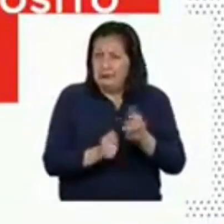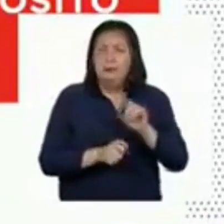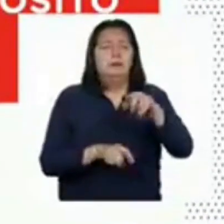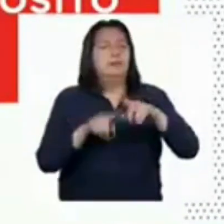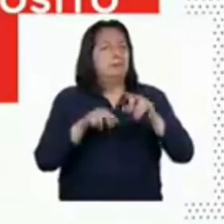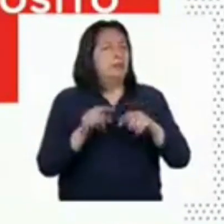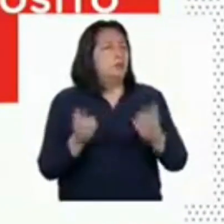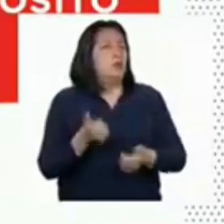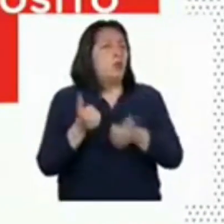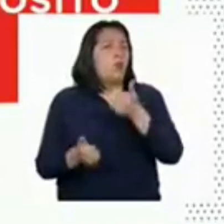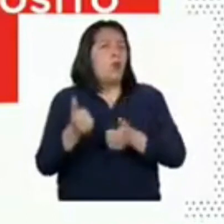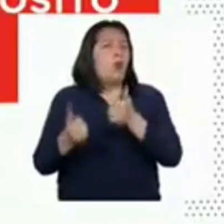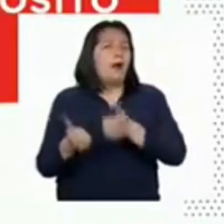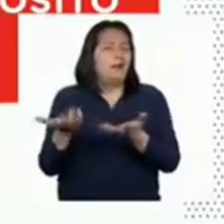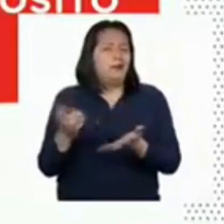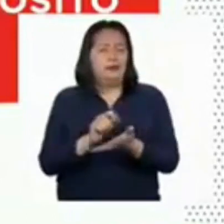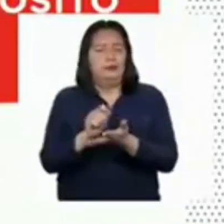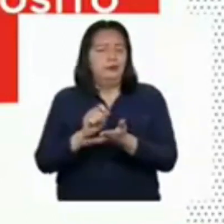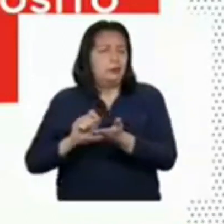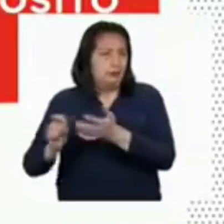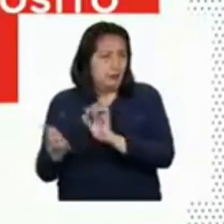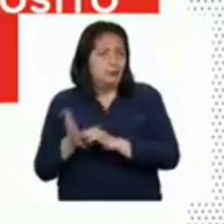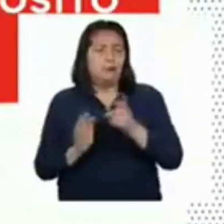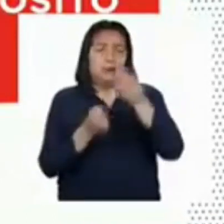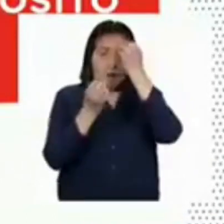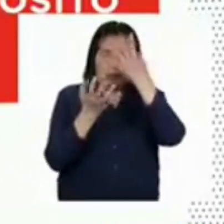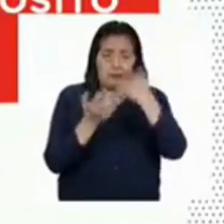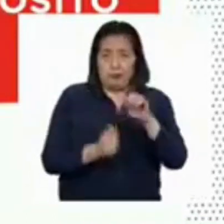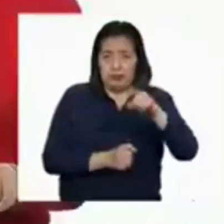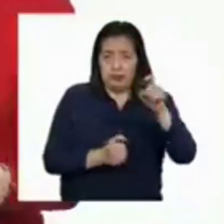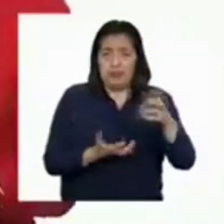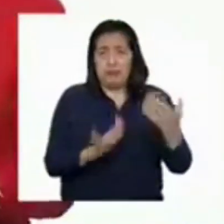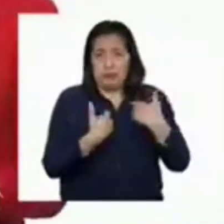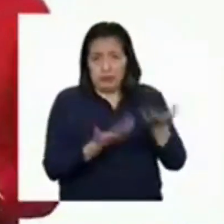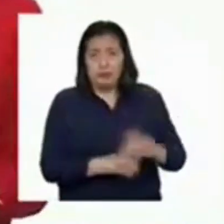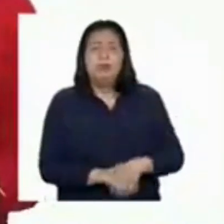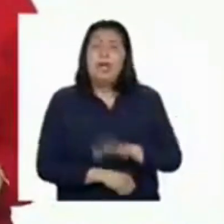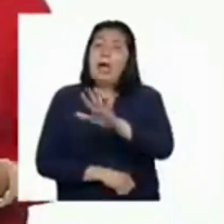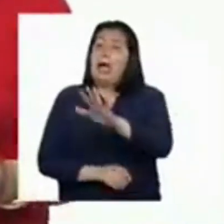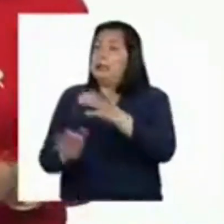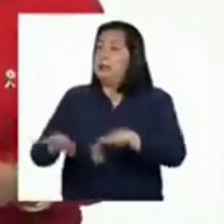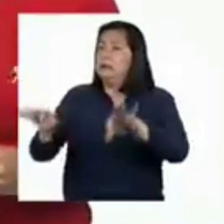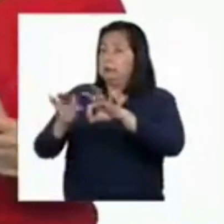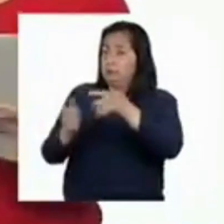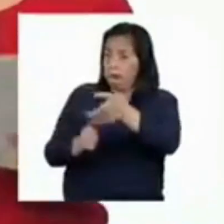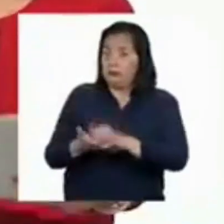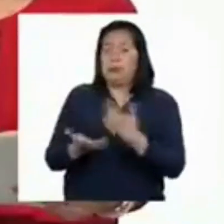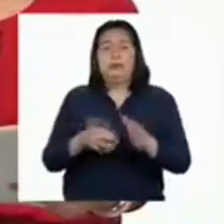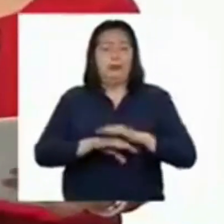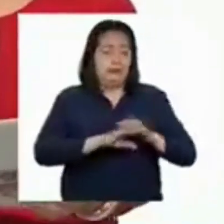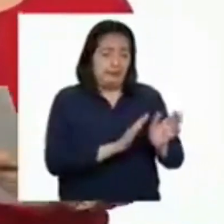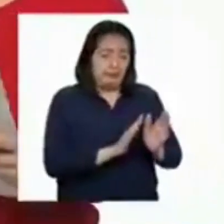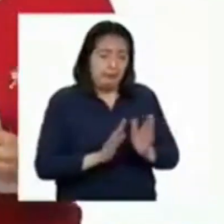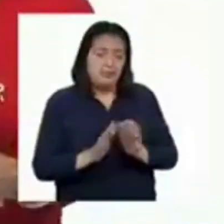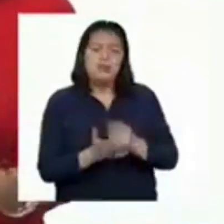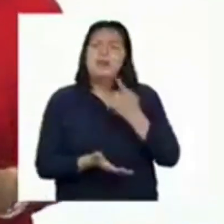el tipo de texto que escribiremos, así como la información que necesitaremos. También es importante tener en cuenta desde la